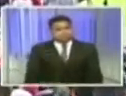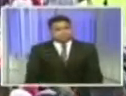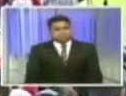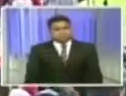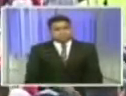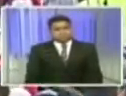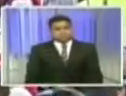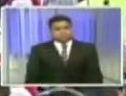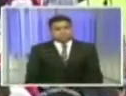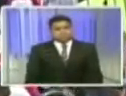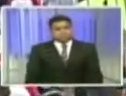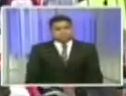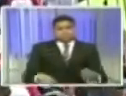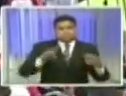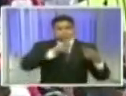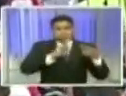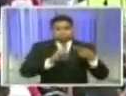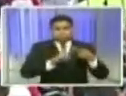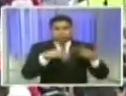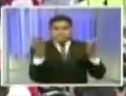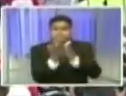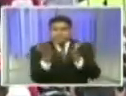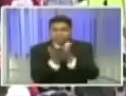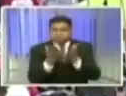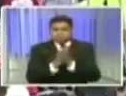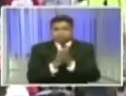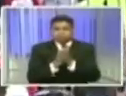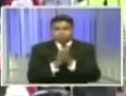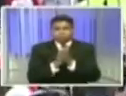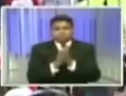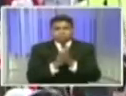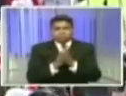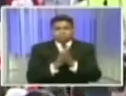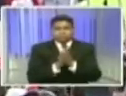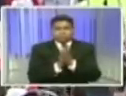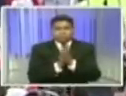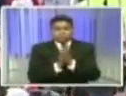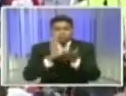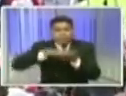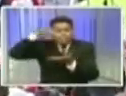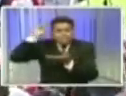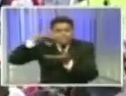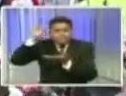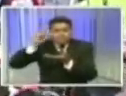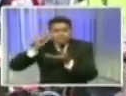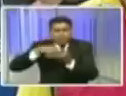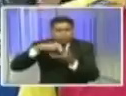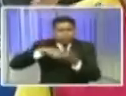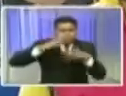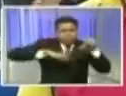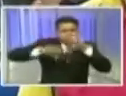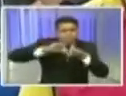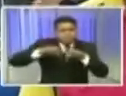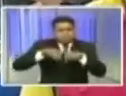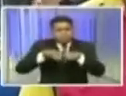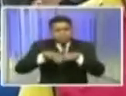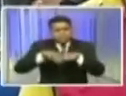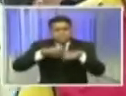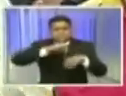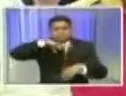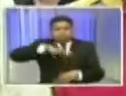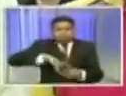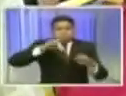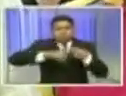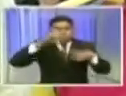Hay que combinar el estudio, el conocimiento científico, académico, histórico,